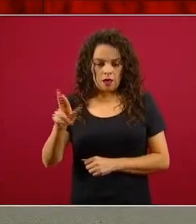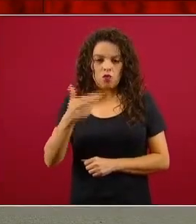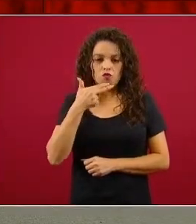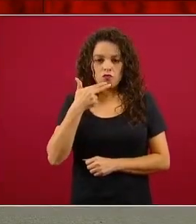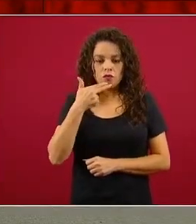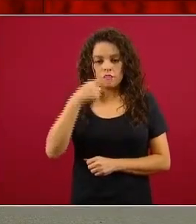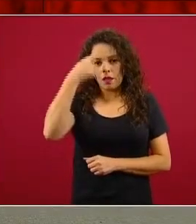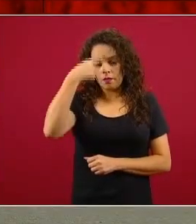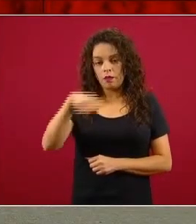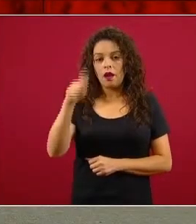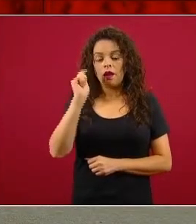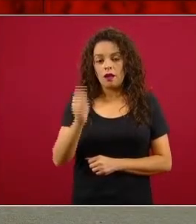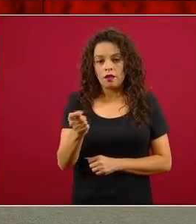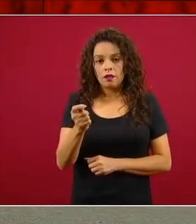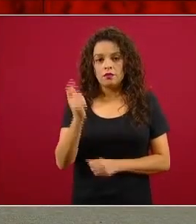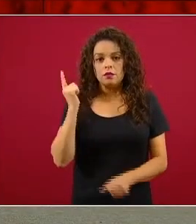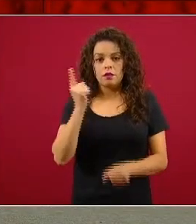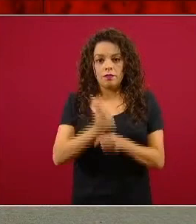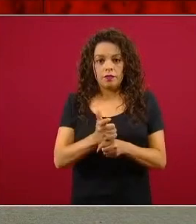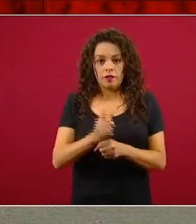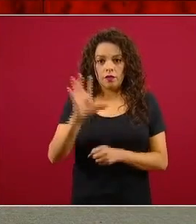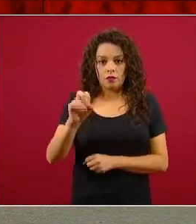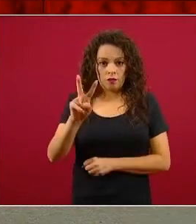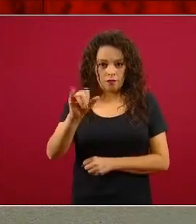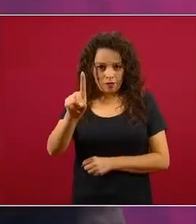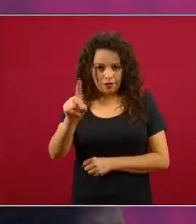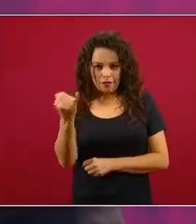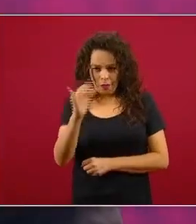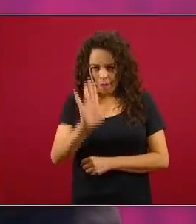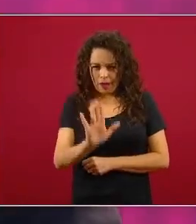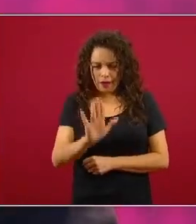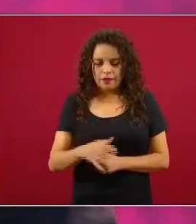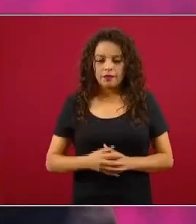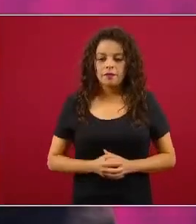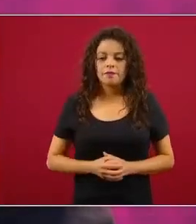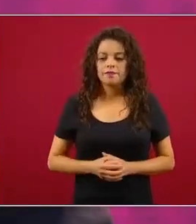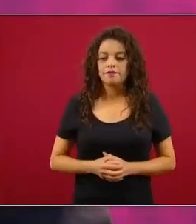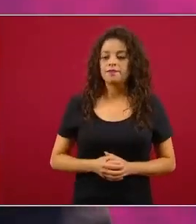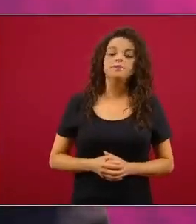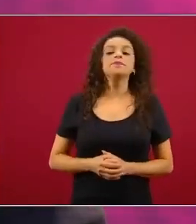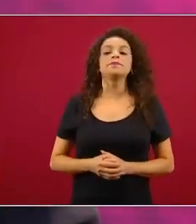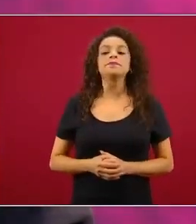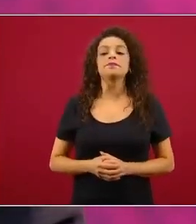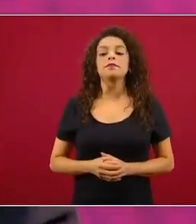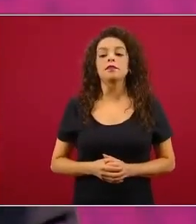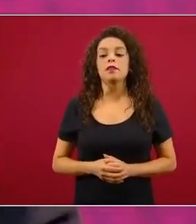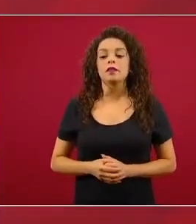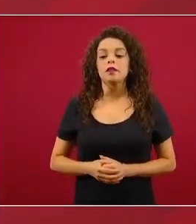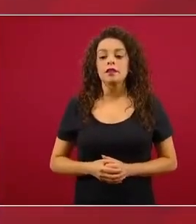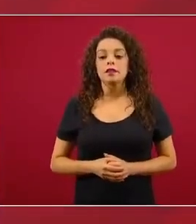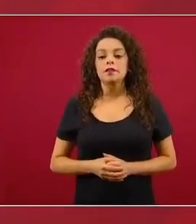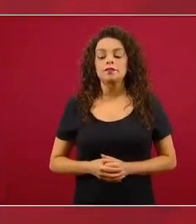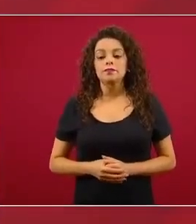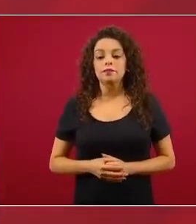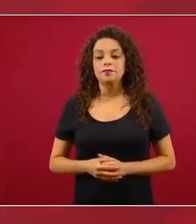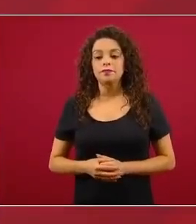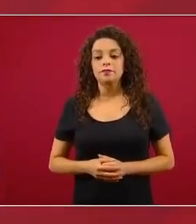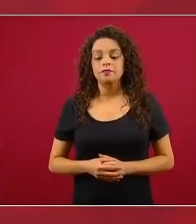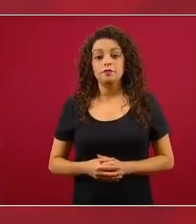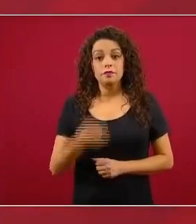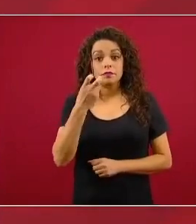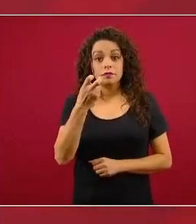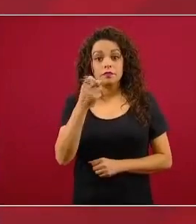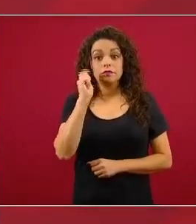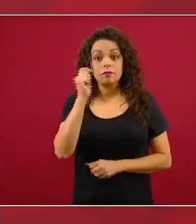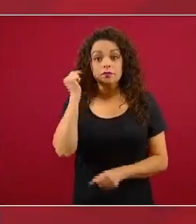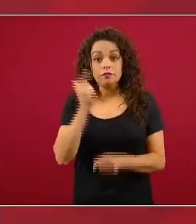para la detección de COVID. Y entonces se encuentra ya no solo anticipadamente células